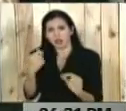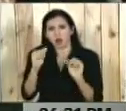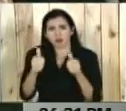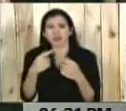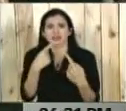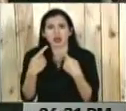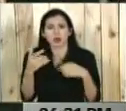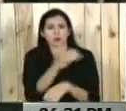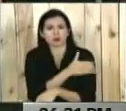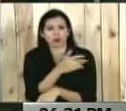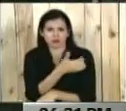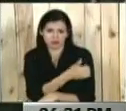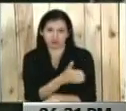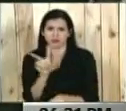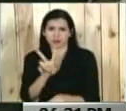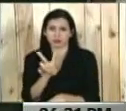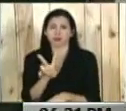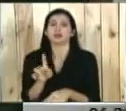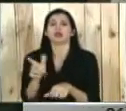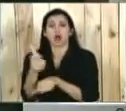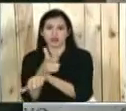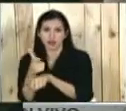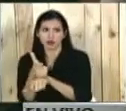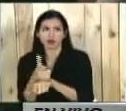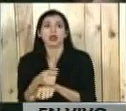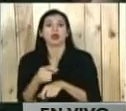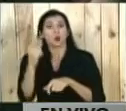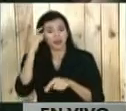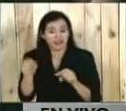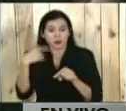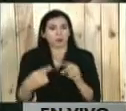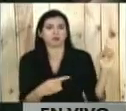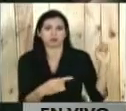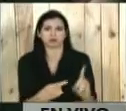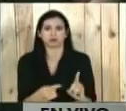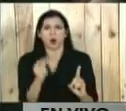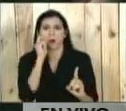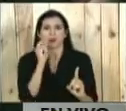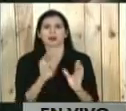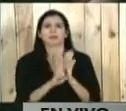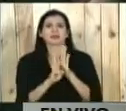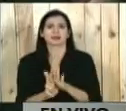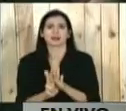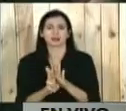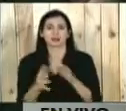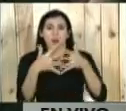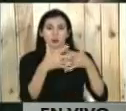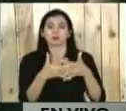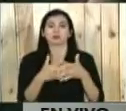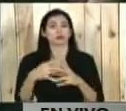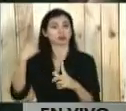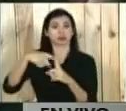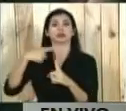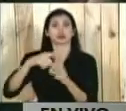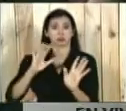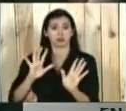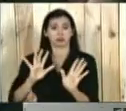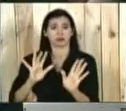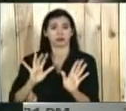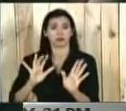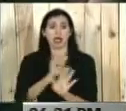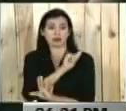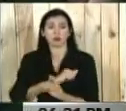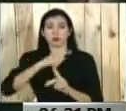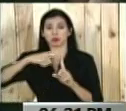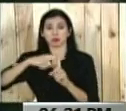y vino con un espíritu muy positivo. Eso es lo que yo recojo de